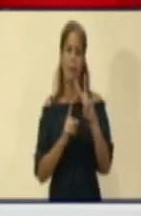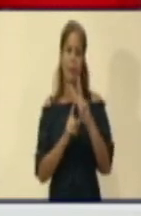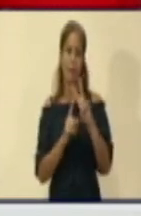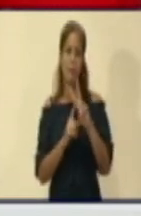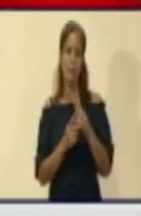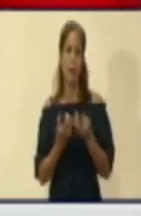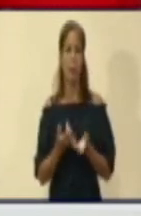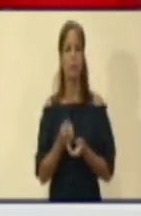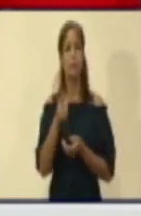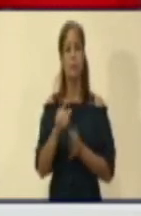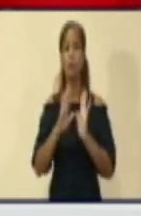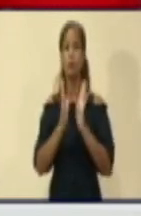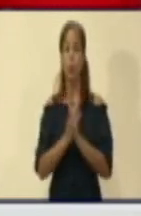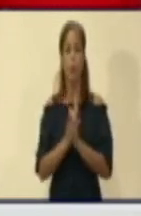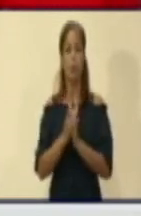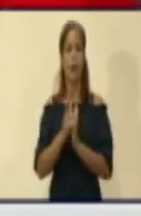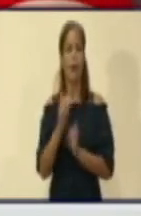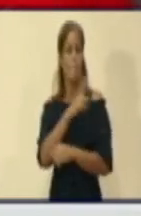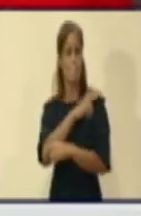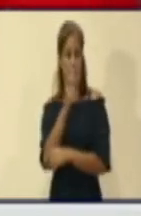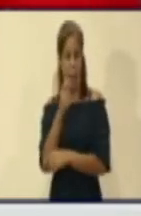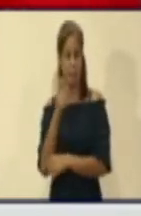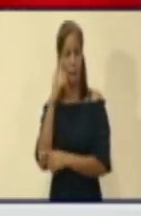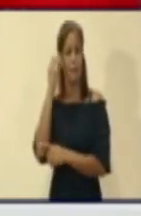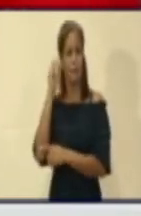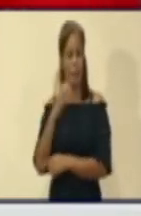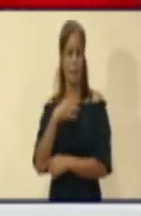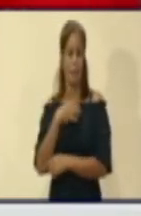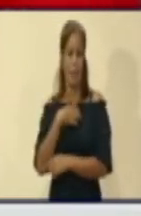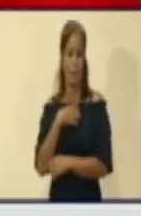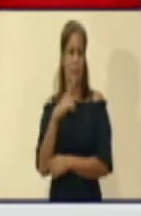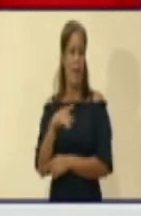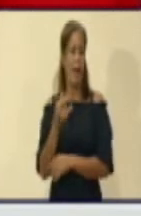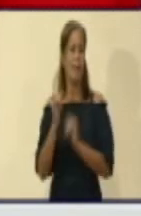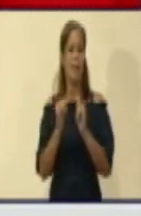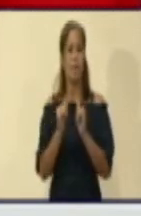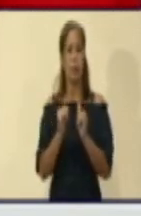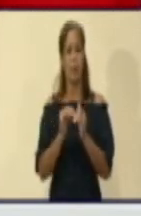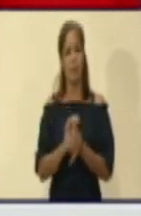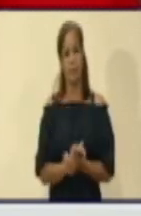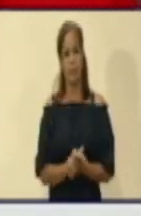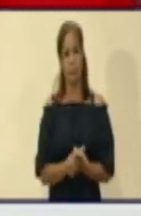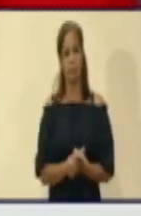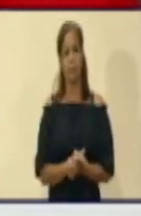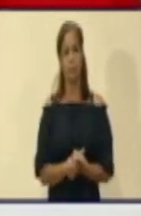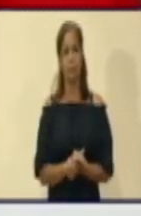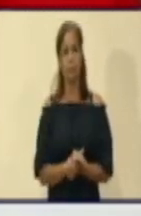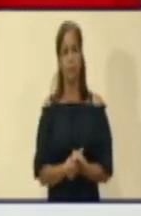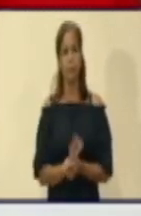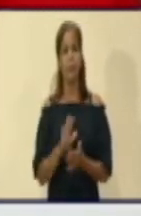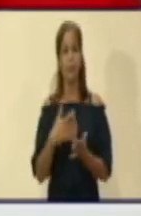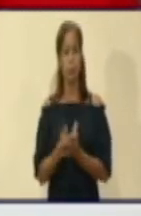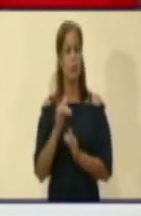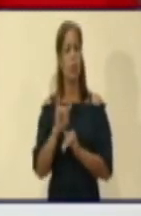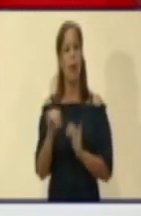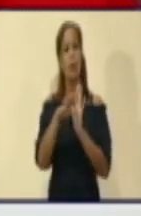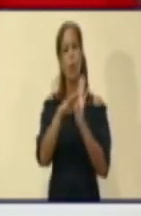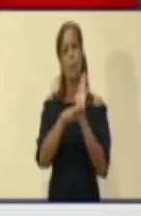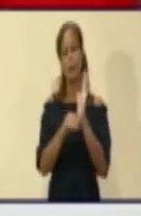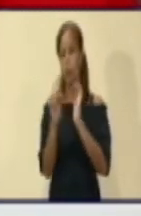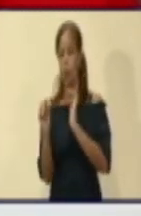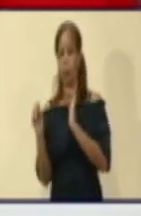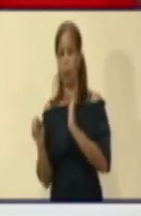esa información. Nosotros estamos desarrollando programas provinciales con el protagonismo de nuestros metodólogos, tanto por la televisión como